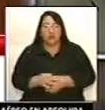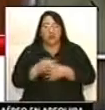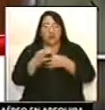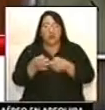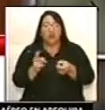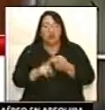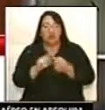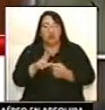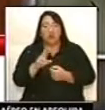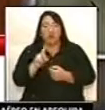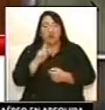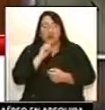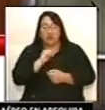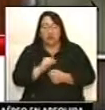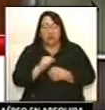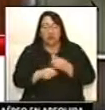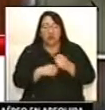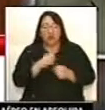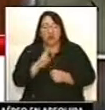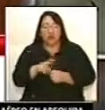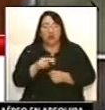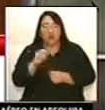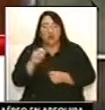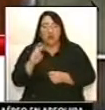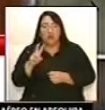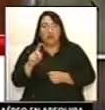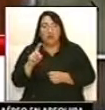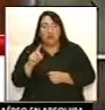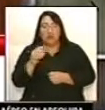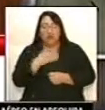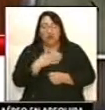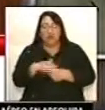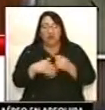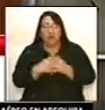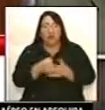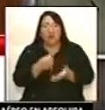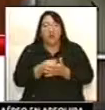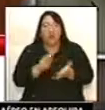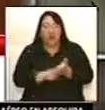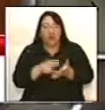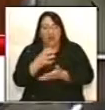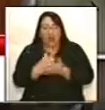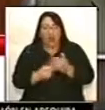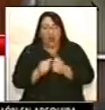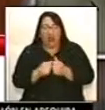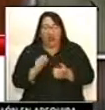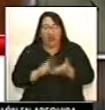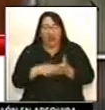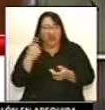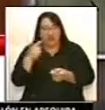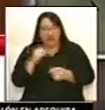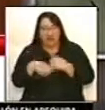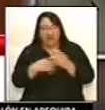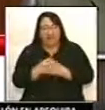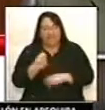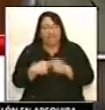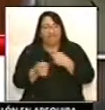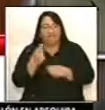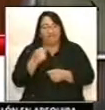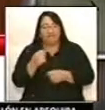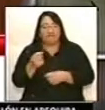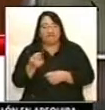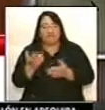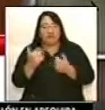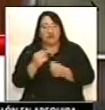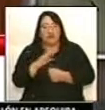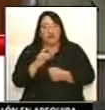hasta el 31 de diciembre del año 2021 el beneficio tributario de exoneración del impuesto general a las ventas para la importación